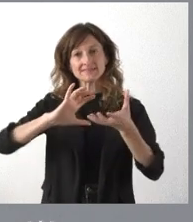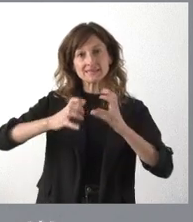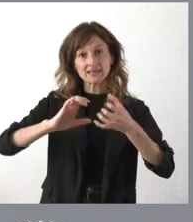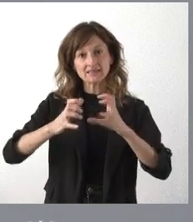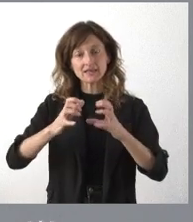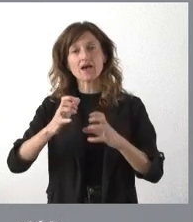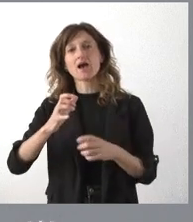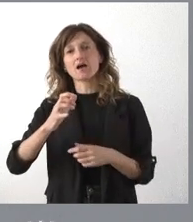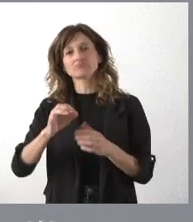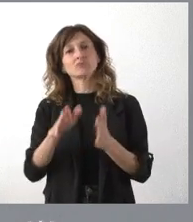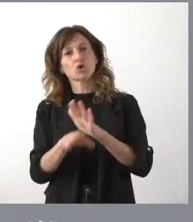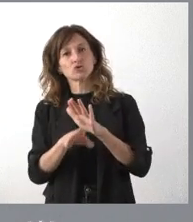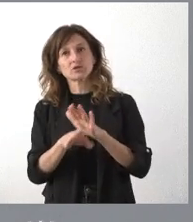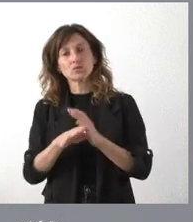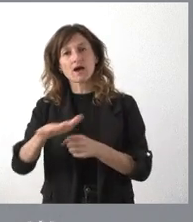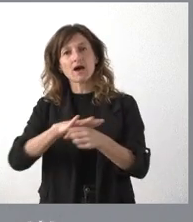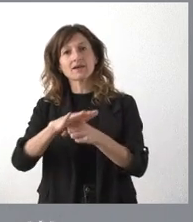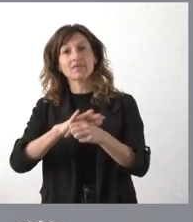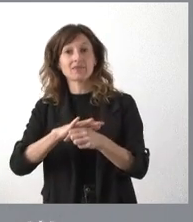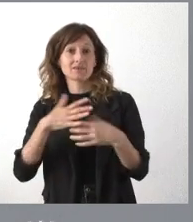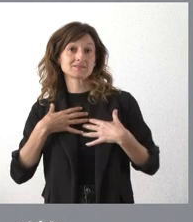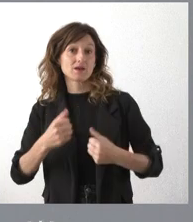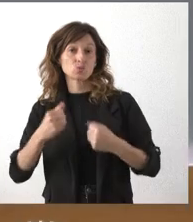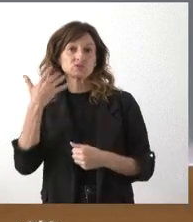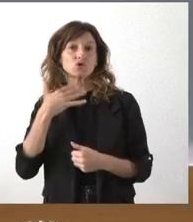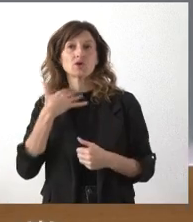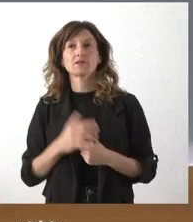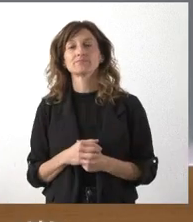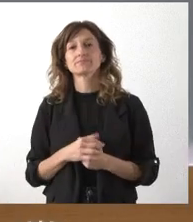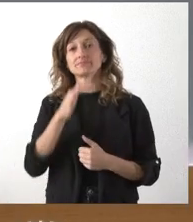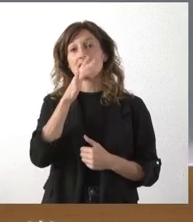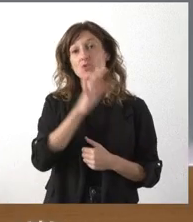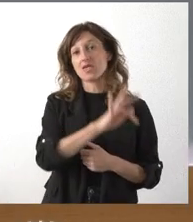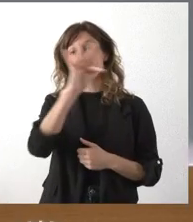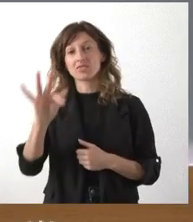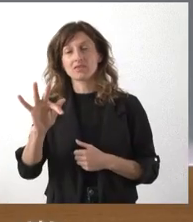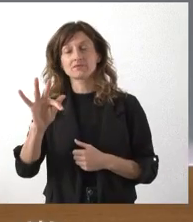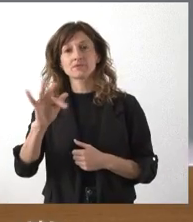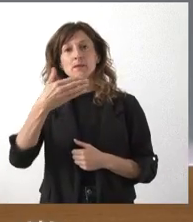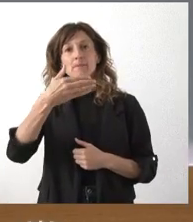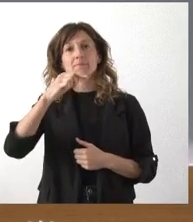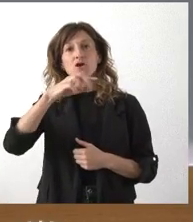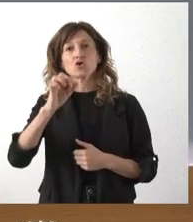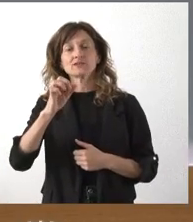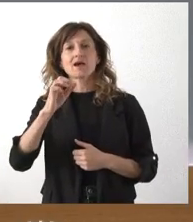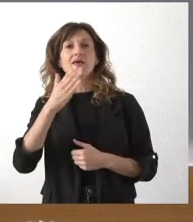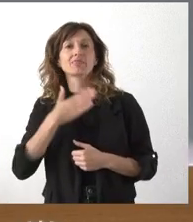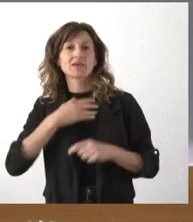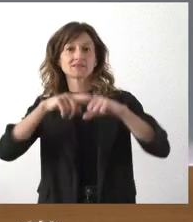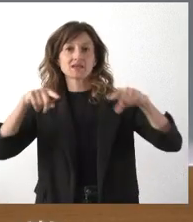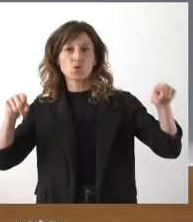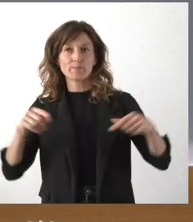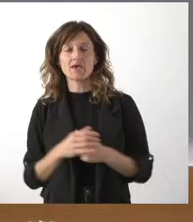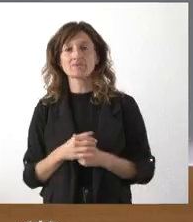en el área de salud de Soria continuamos con begoña Rincón de Segovia Audaz